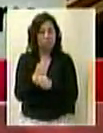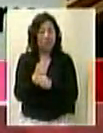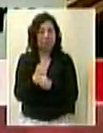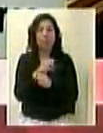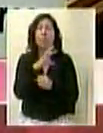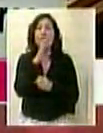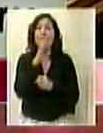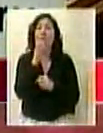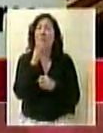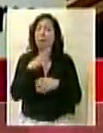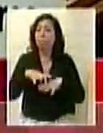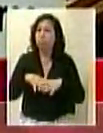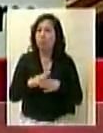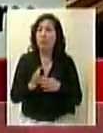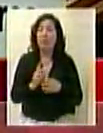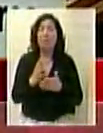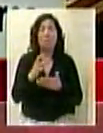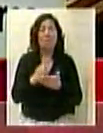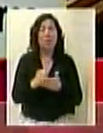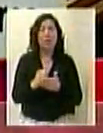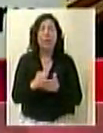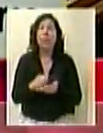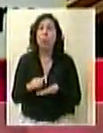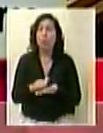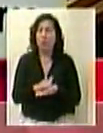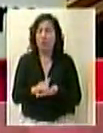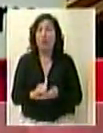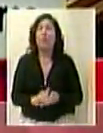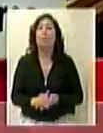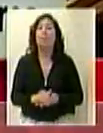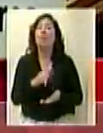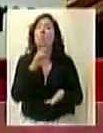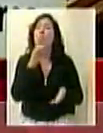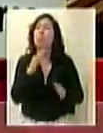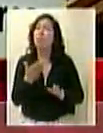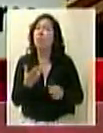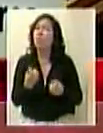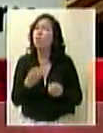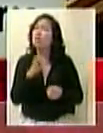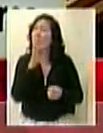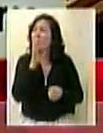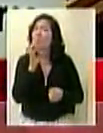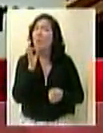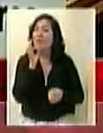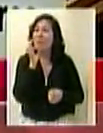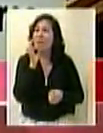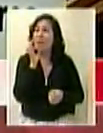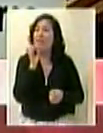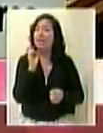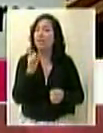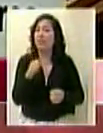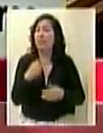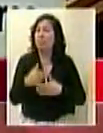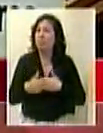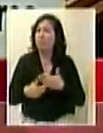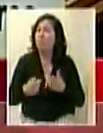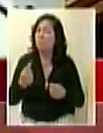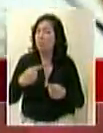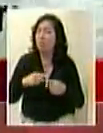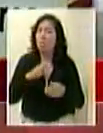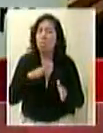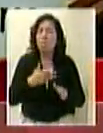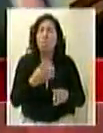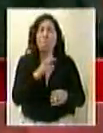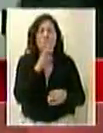de mujeres textiles en el Bajo Manhattan, en Nueva York. Murieron muchísimas mujeres y así en lo sucesivo han venido